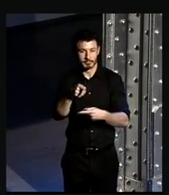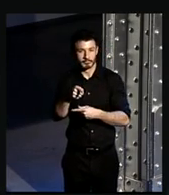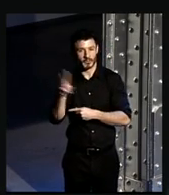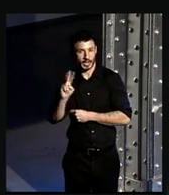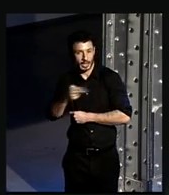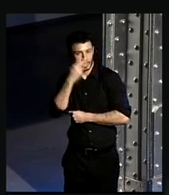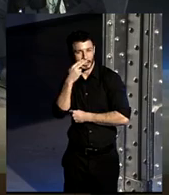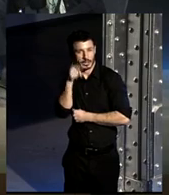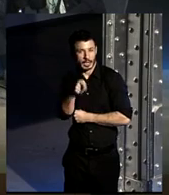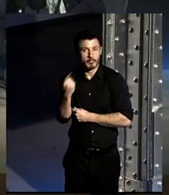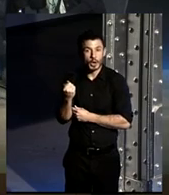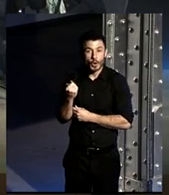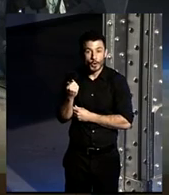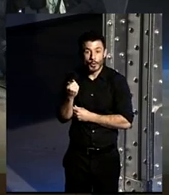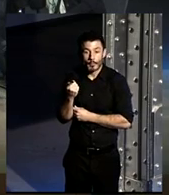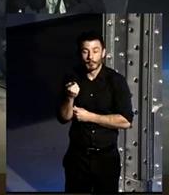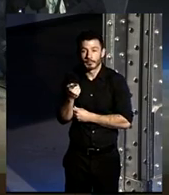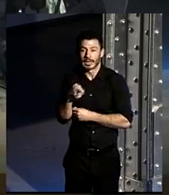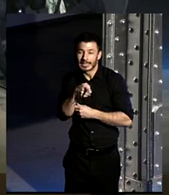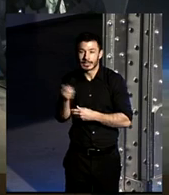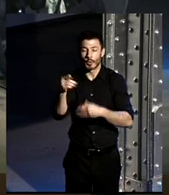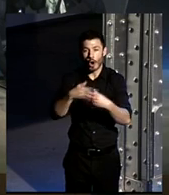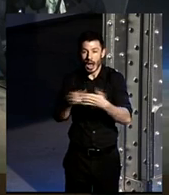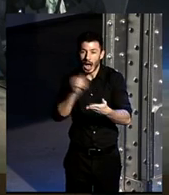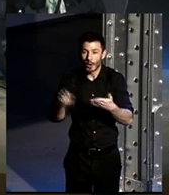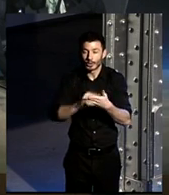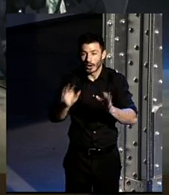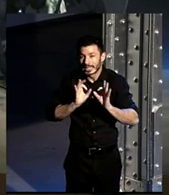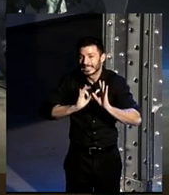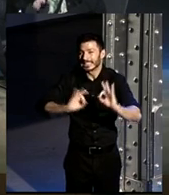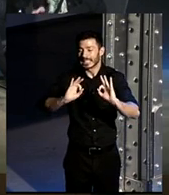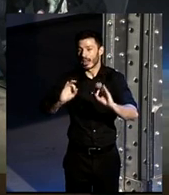suficiente como para ser catalogado como autor de ciencia ficción.